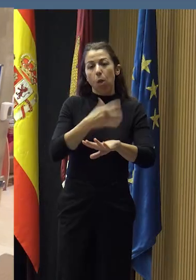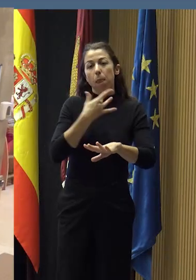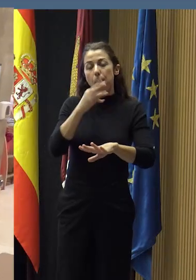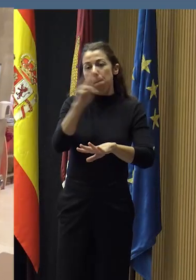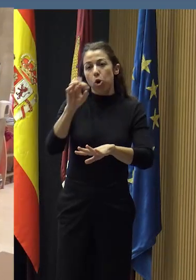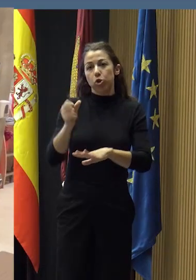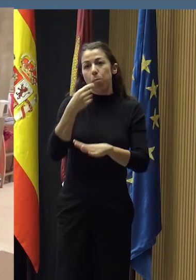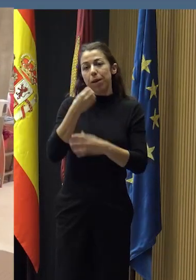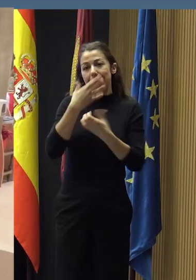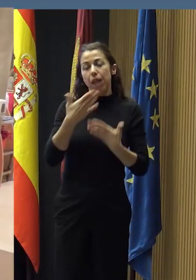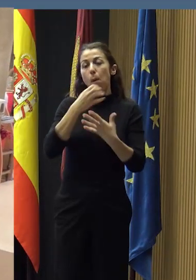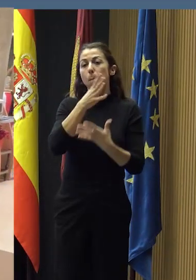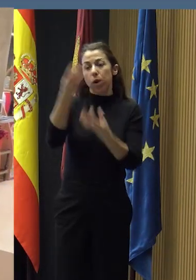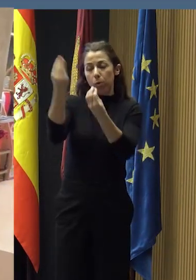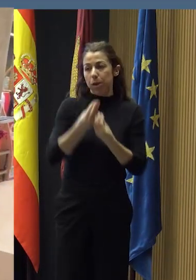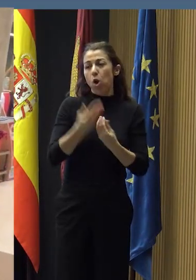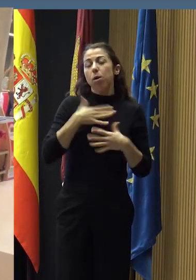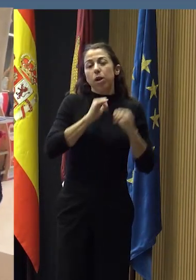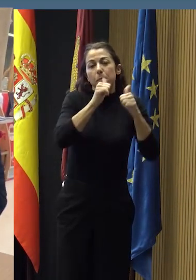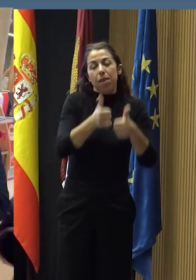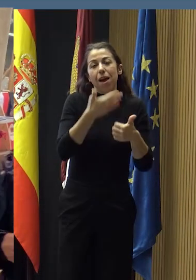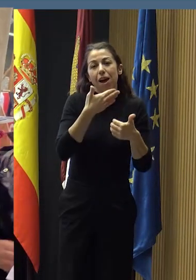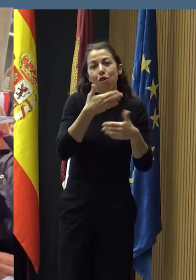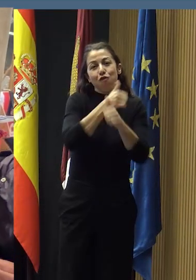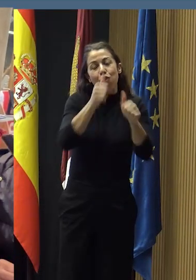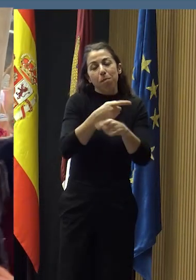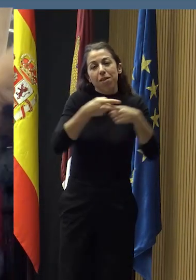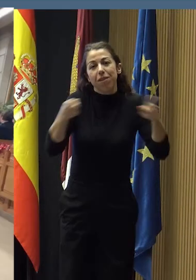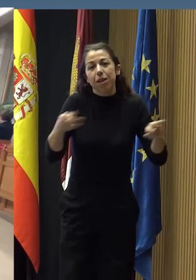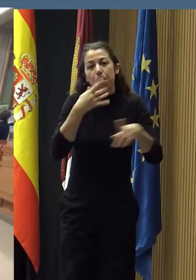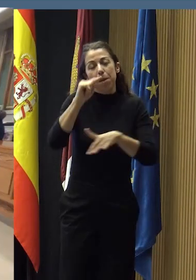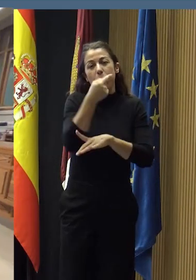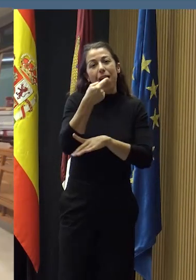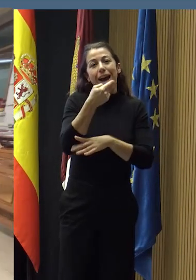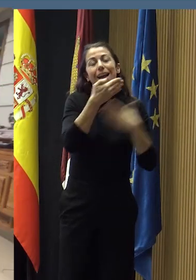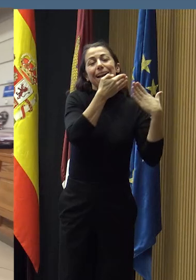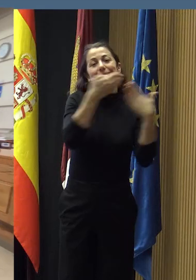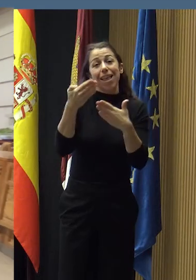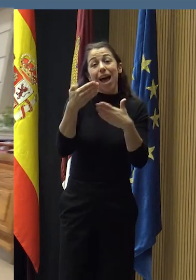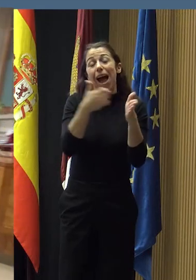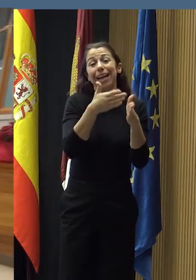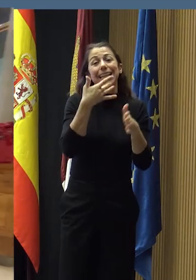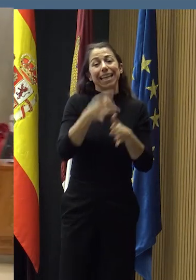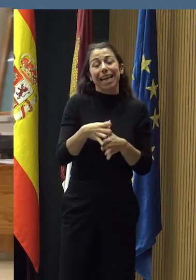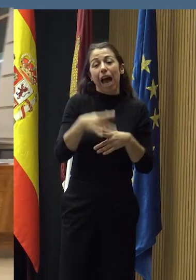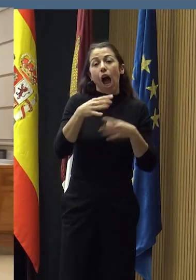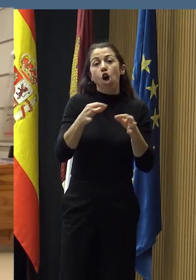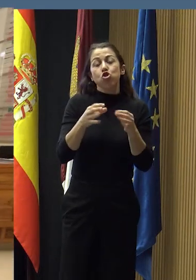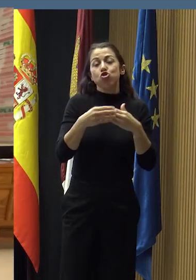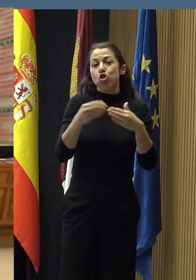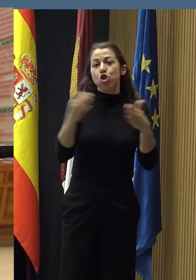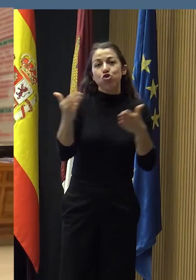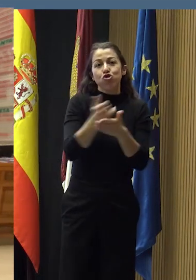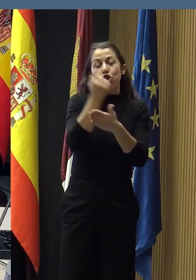comenzar de una forma distinta y lo vamos a hacer agradeciendo a todos los socios de ALUEX su participación y colaboración